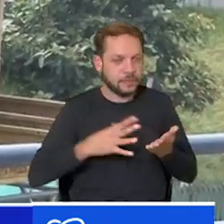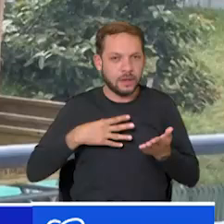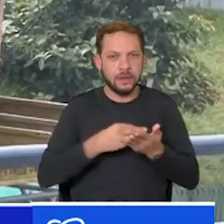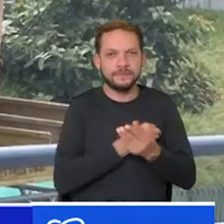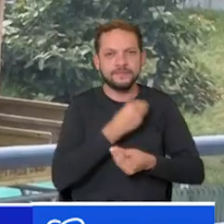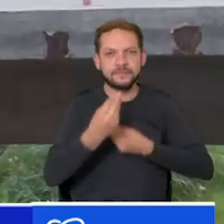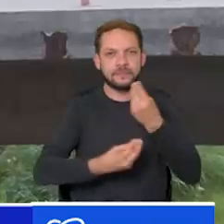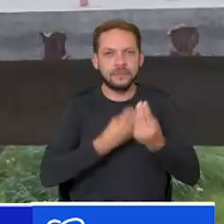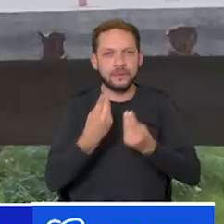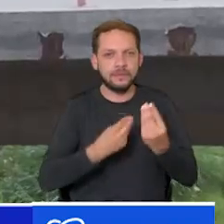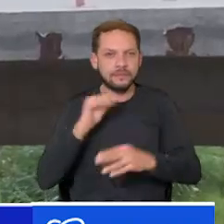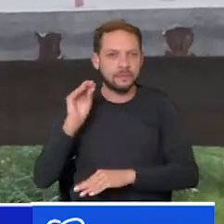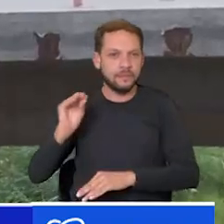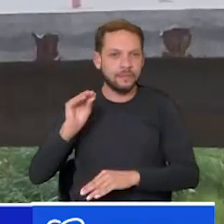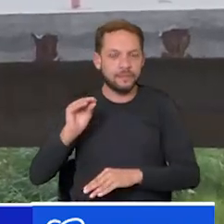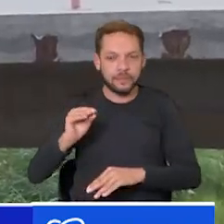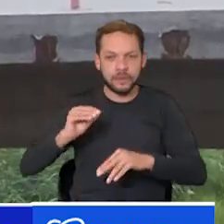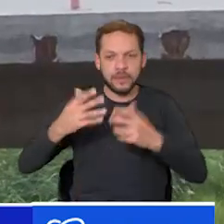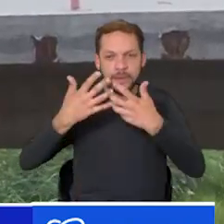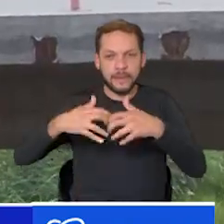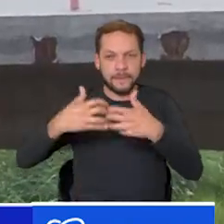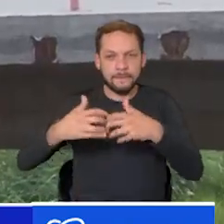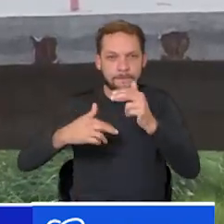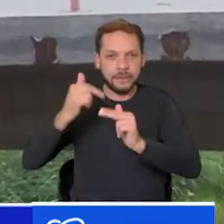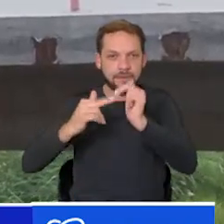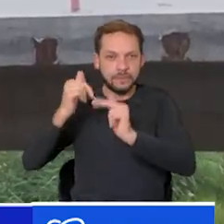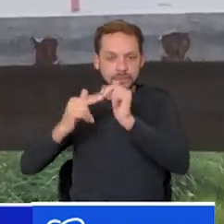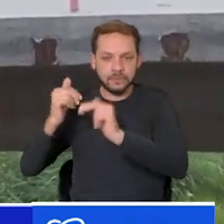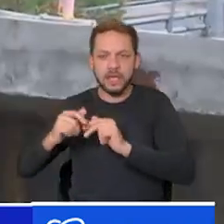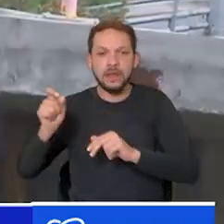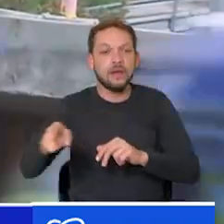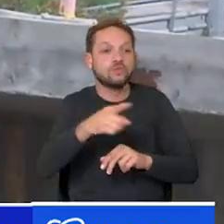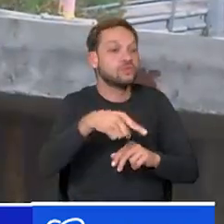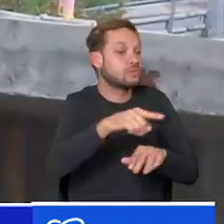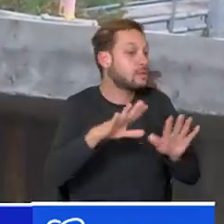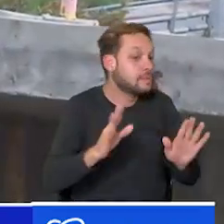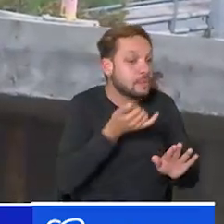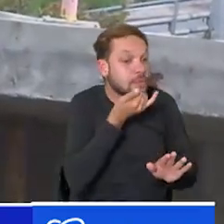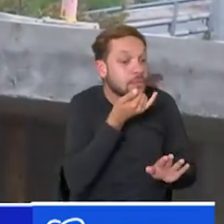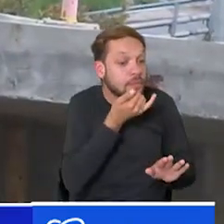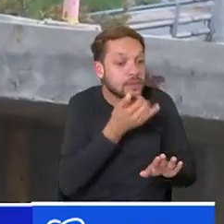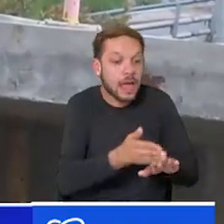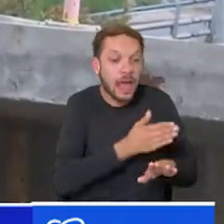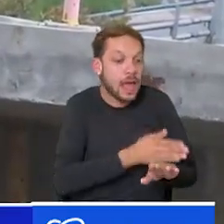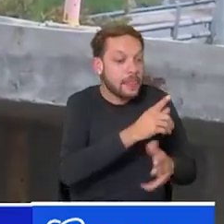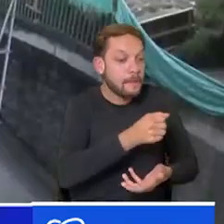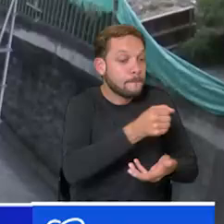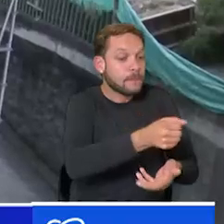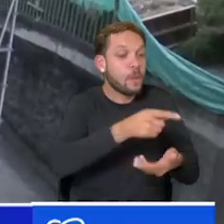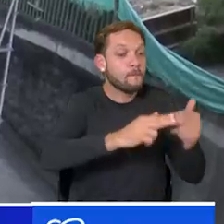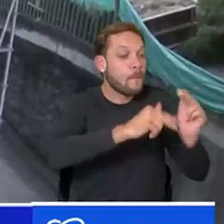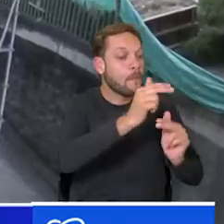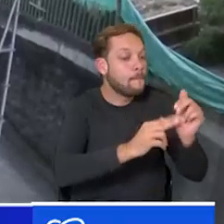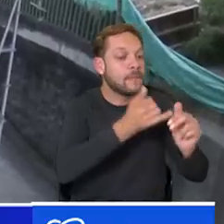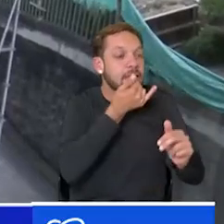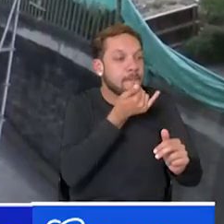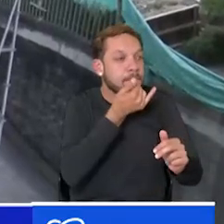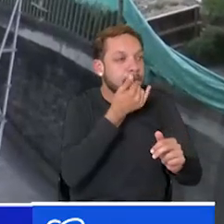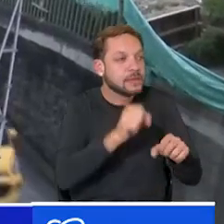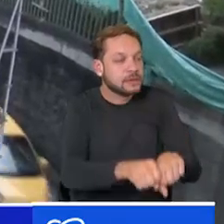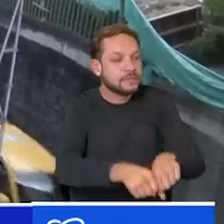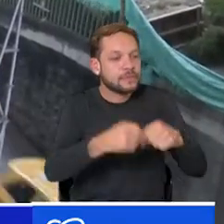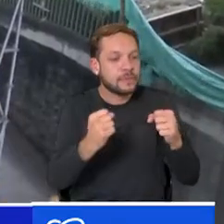la en este caso al constructor como a la interventoría requerimos que ustedes nos digan que está sucediendo con esta infraestructura Y desde ese momento